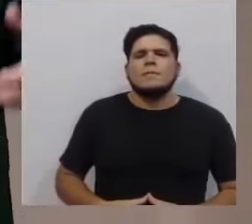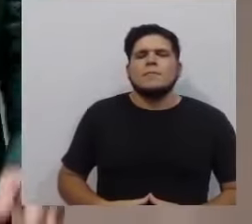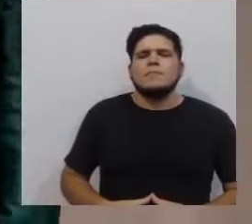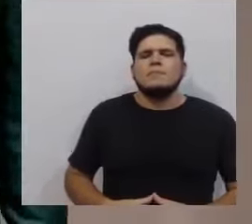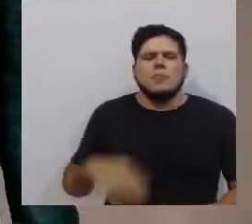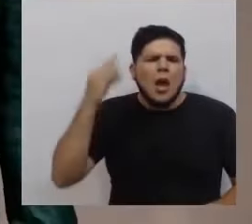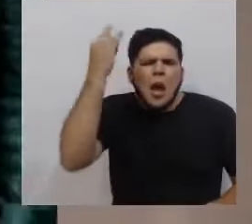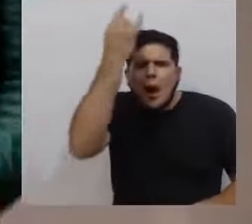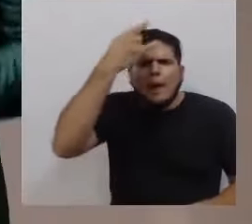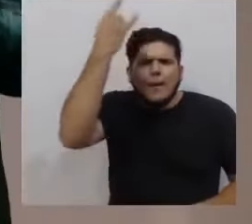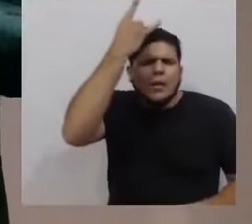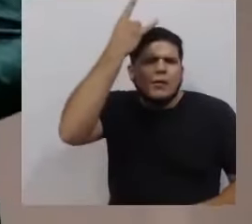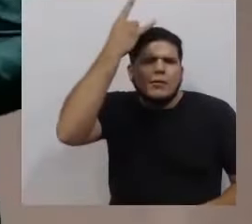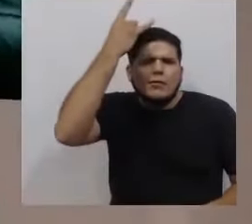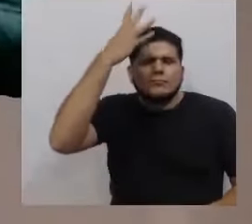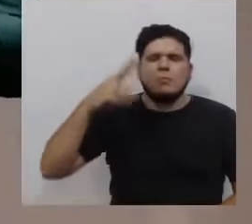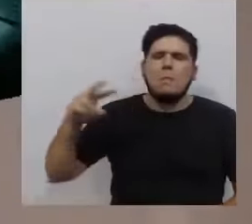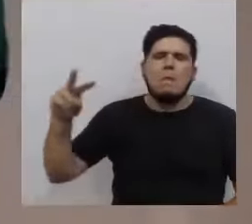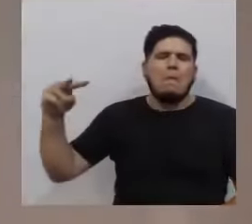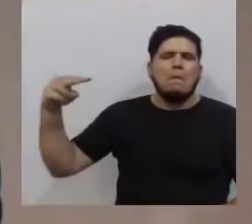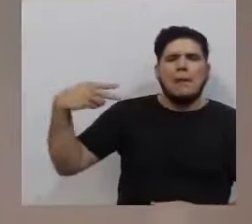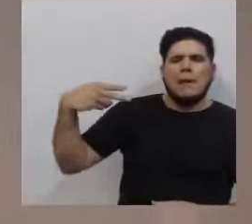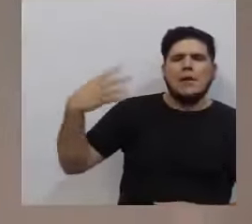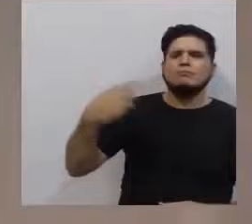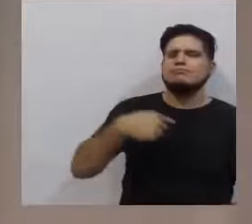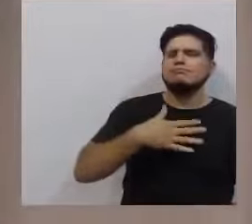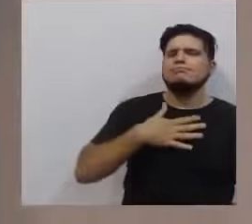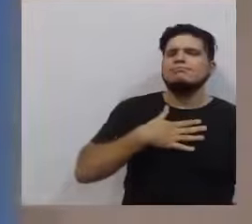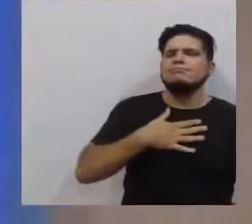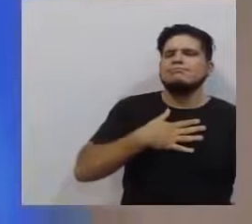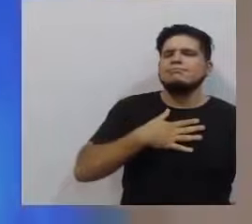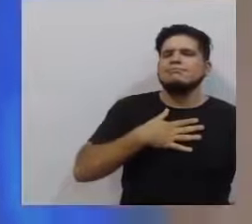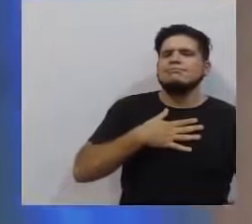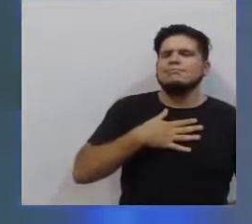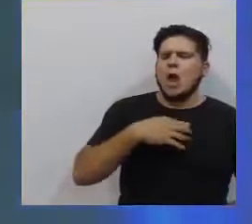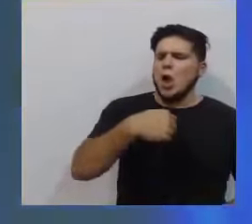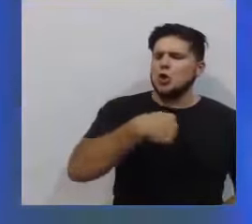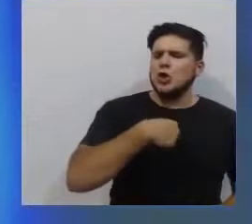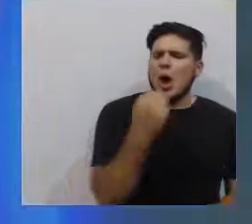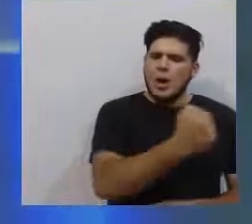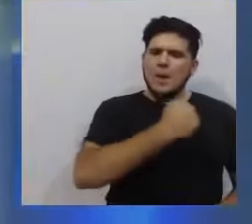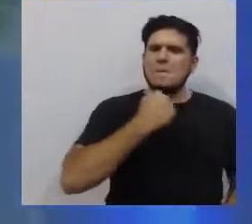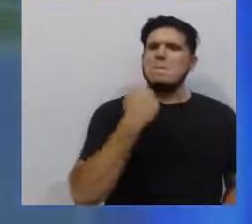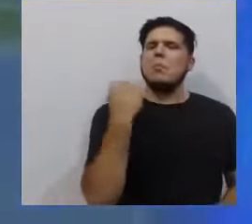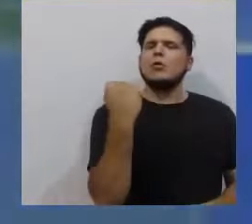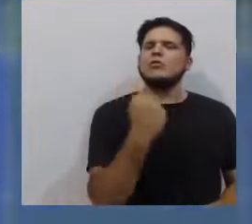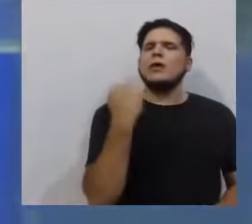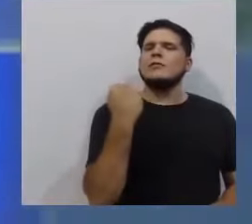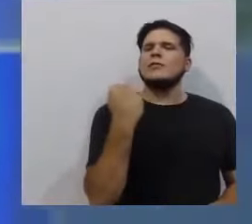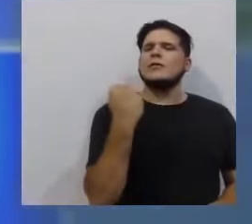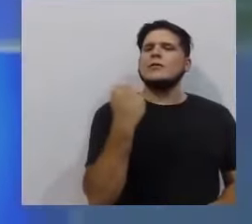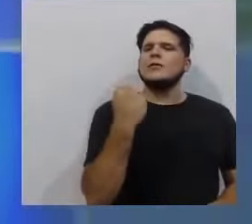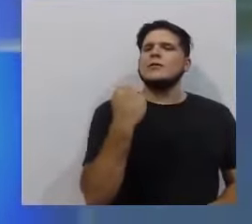persona que tengo valor tengo actitud porque conmigo está